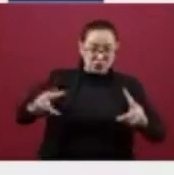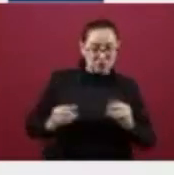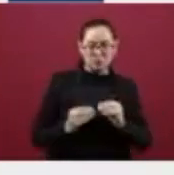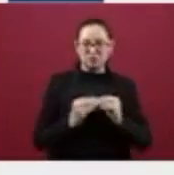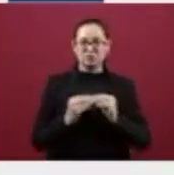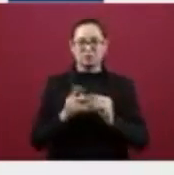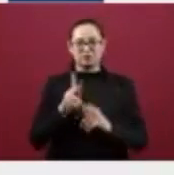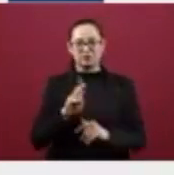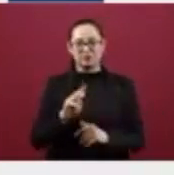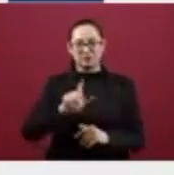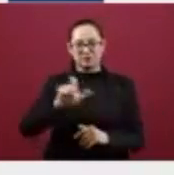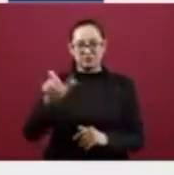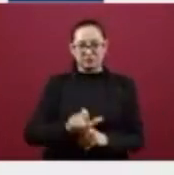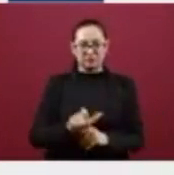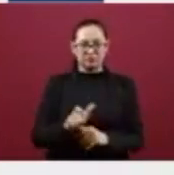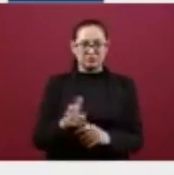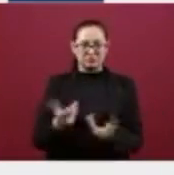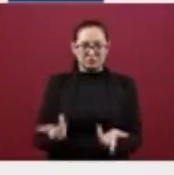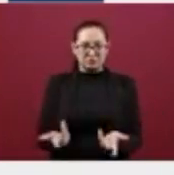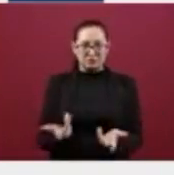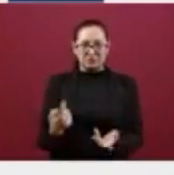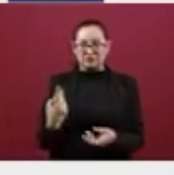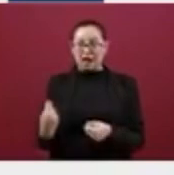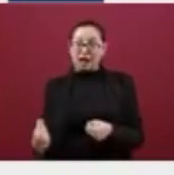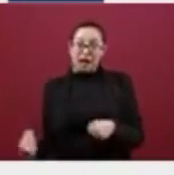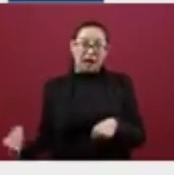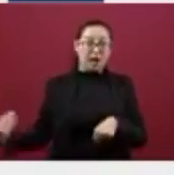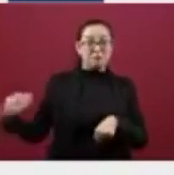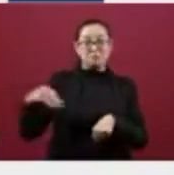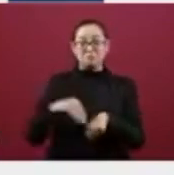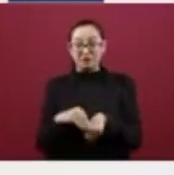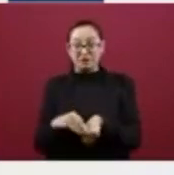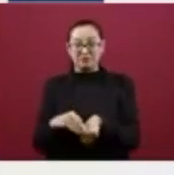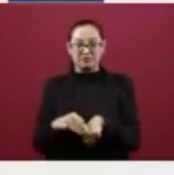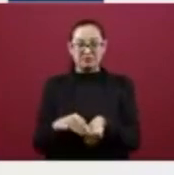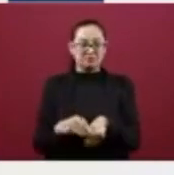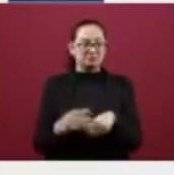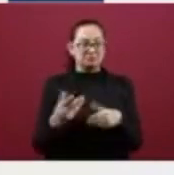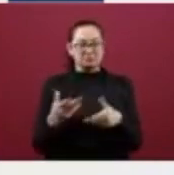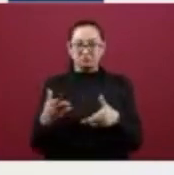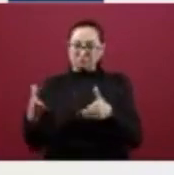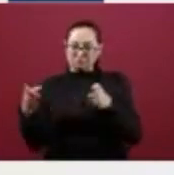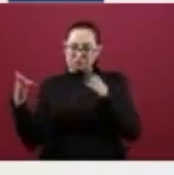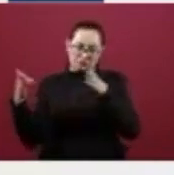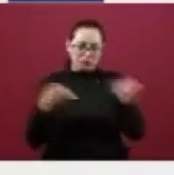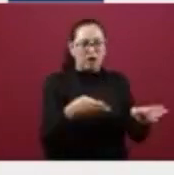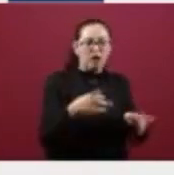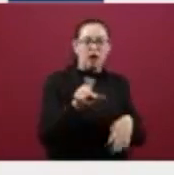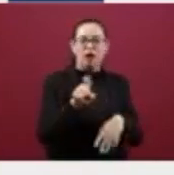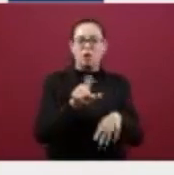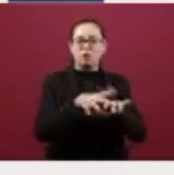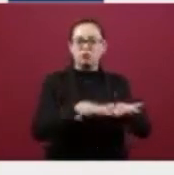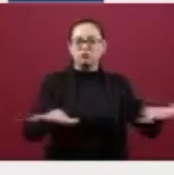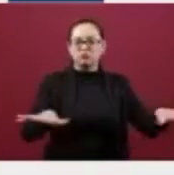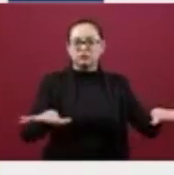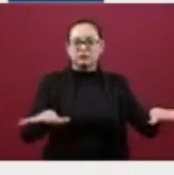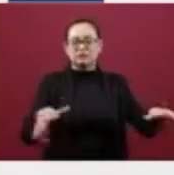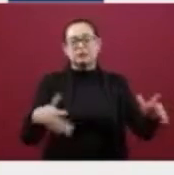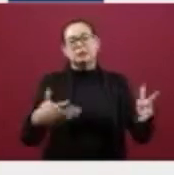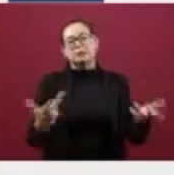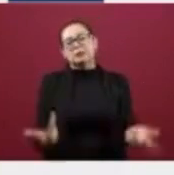Pemex, pero si a eso le agregamos que se destinó a aguas profundas, pues explica en